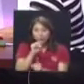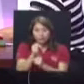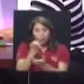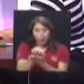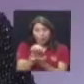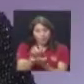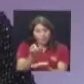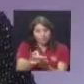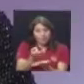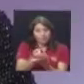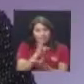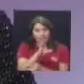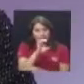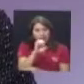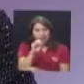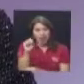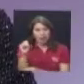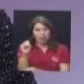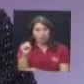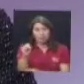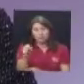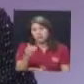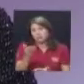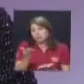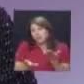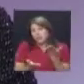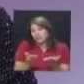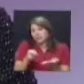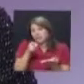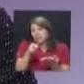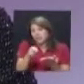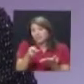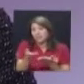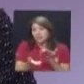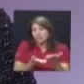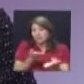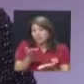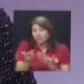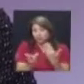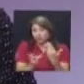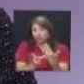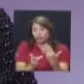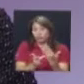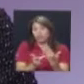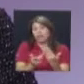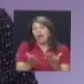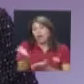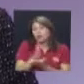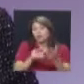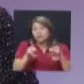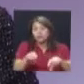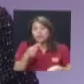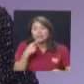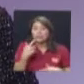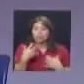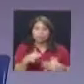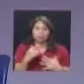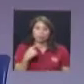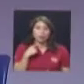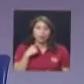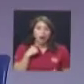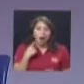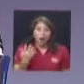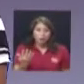y un servicio que algunas personas dicen que es muy caro y este que